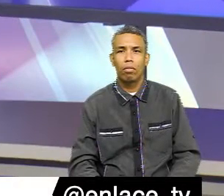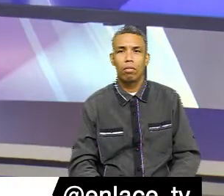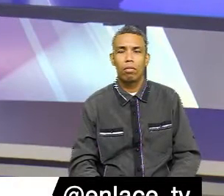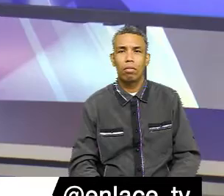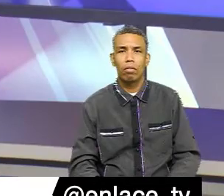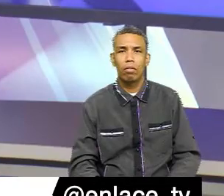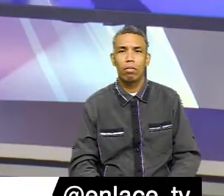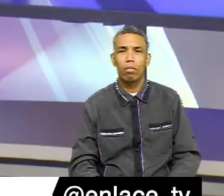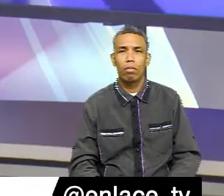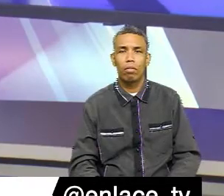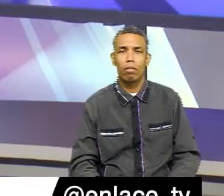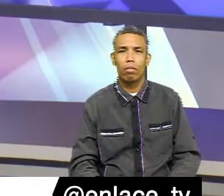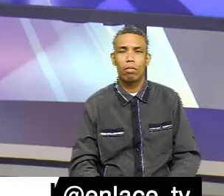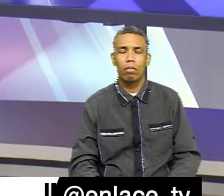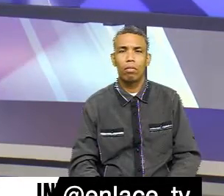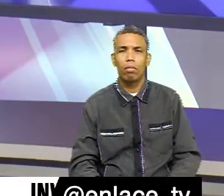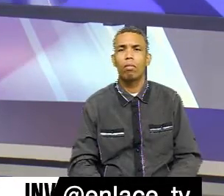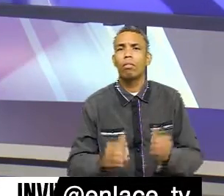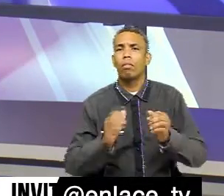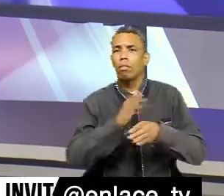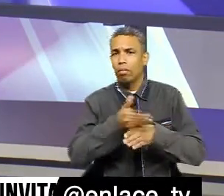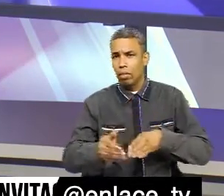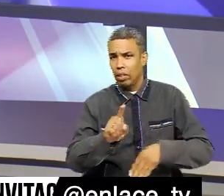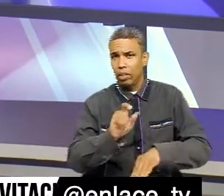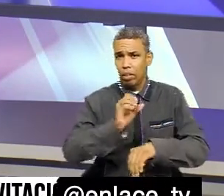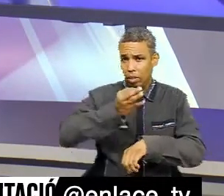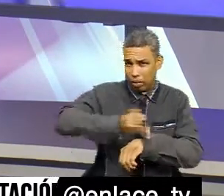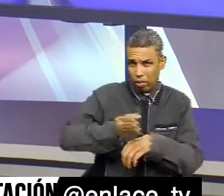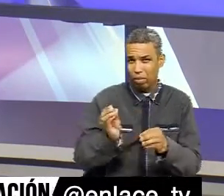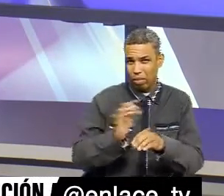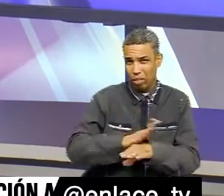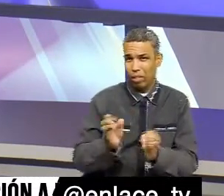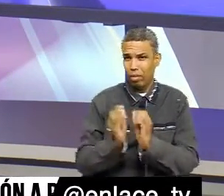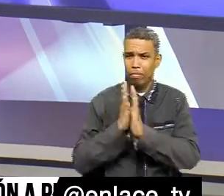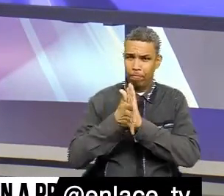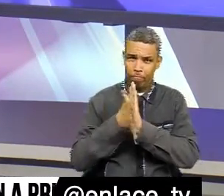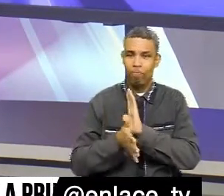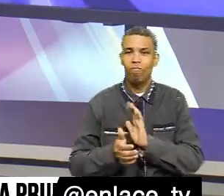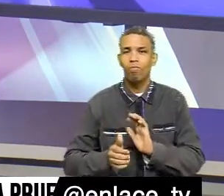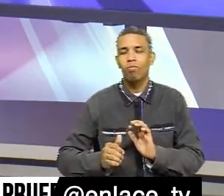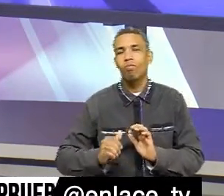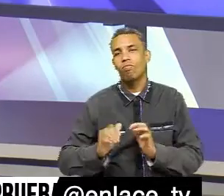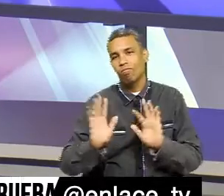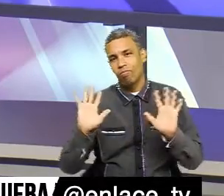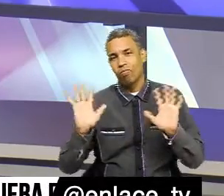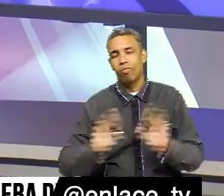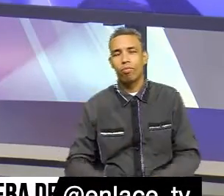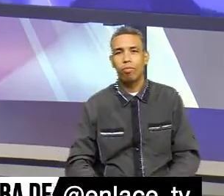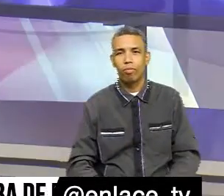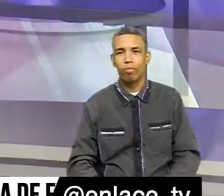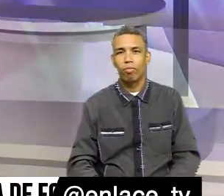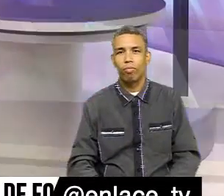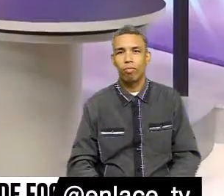Tenemos una cita nuevamente con toda la información a las 6 en punto de la tarde en Enlace Noticias, lo que usted quiere ver. Feliz tarde.